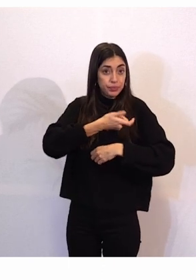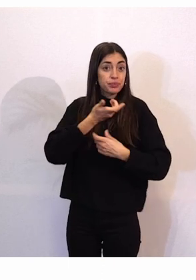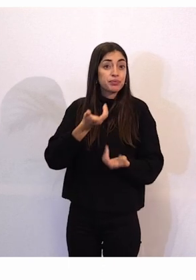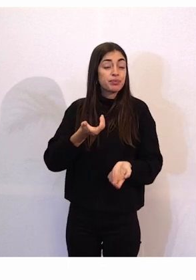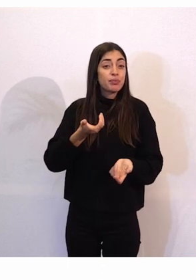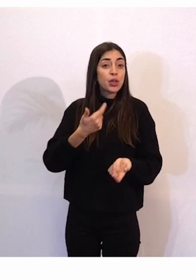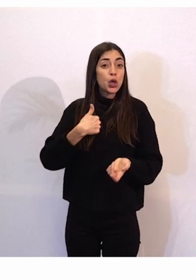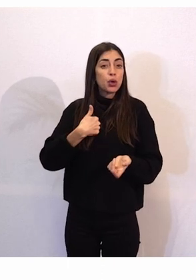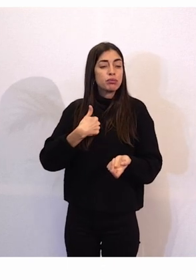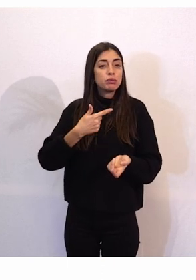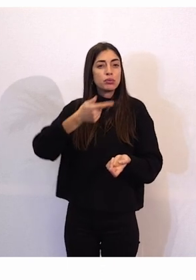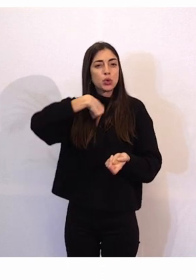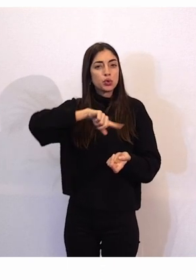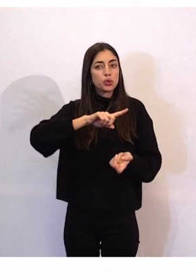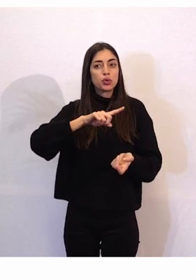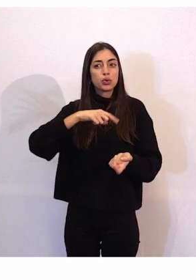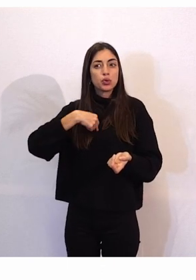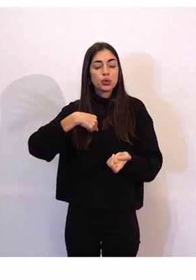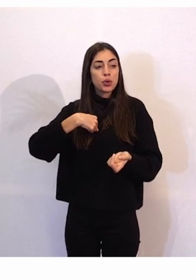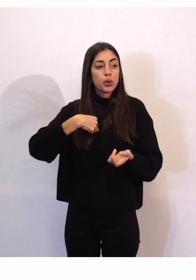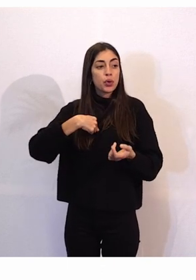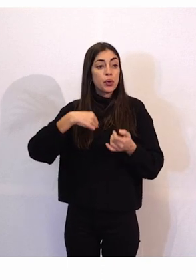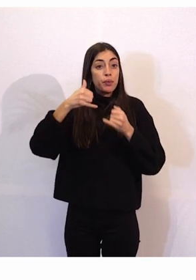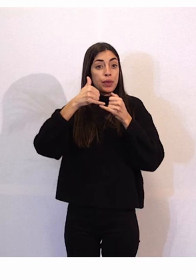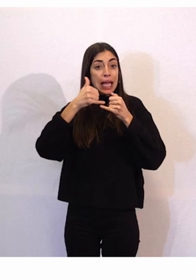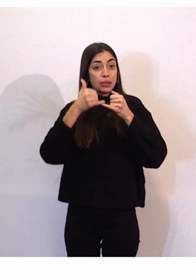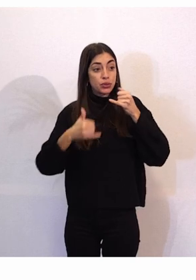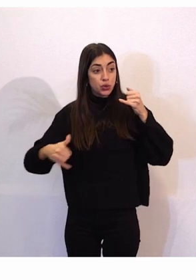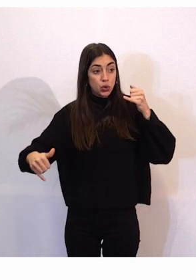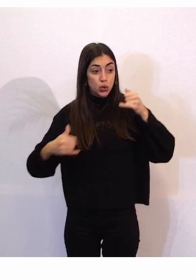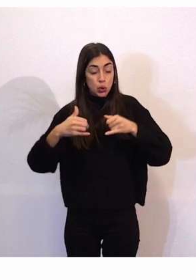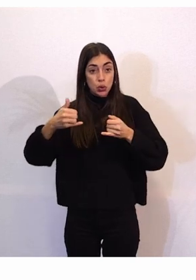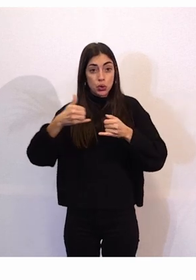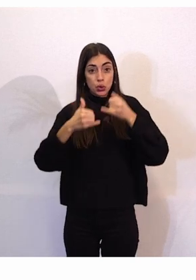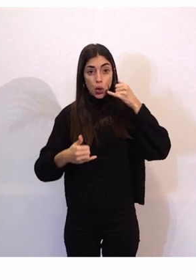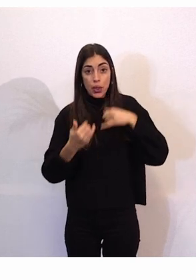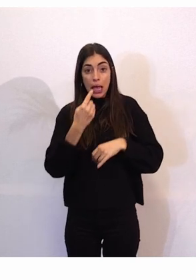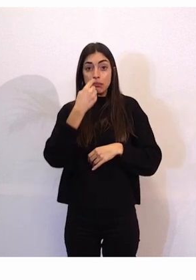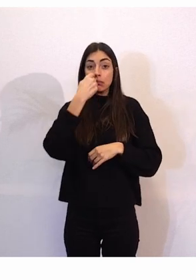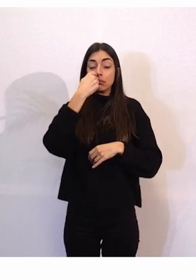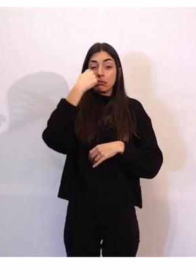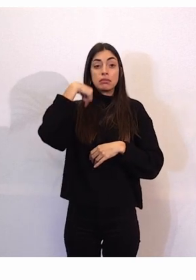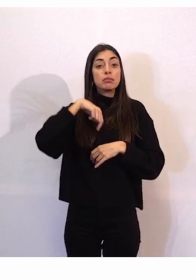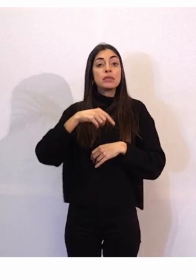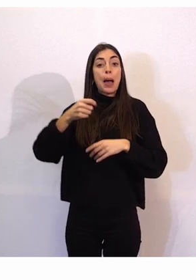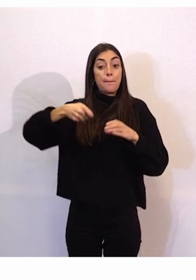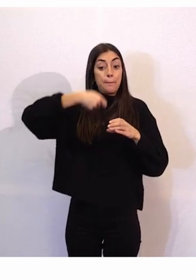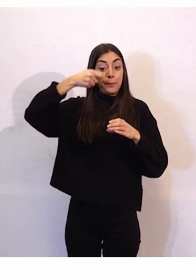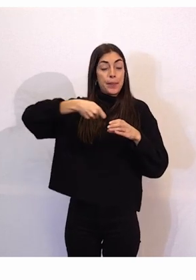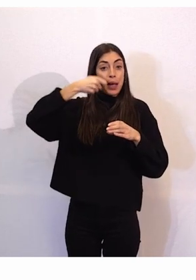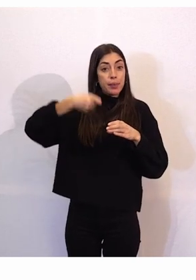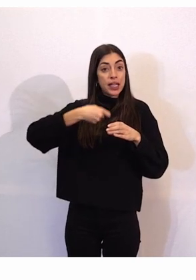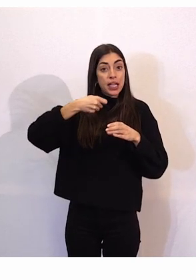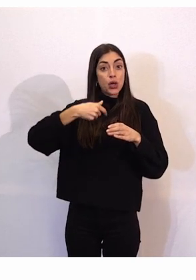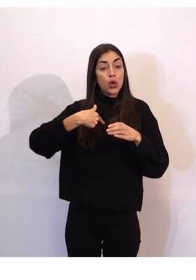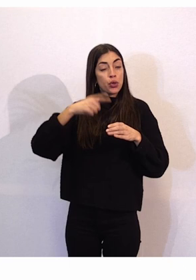cuando le metíamos por aquí, por sonda, la papilla, nada más dármela, yo le